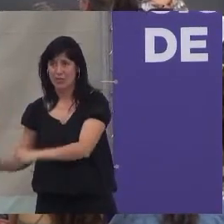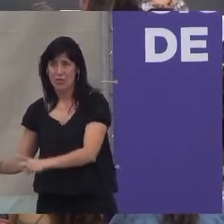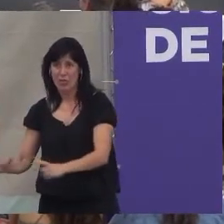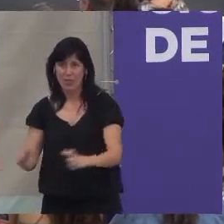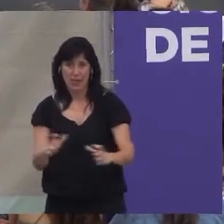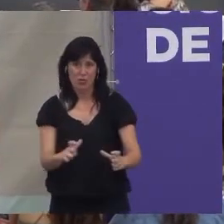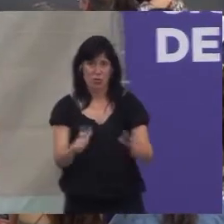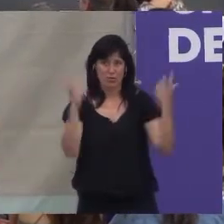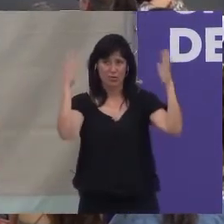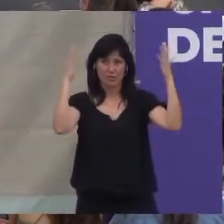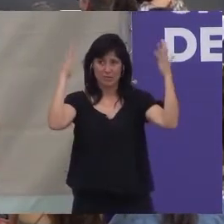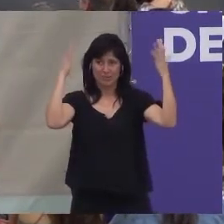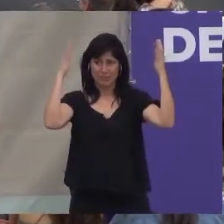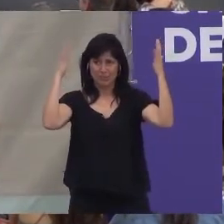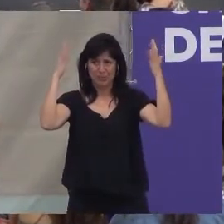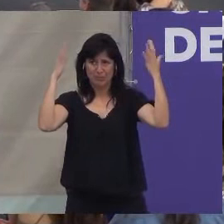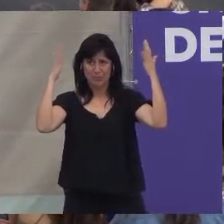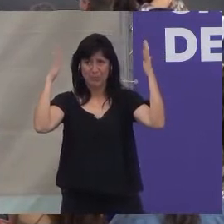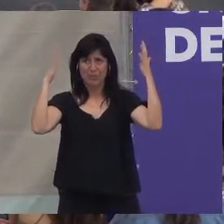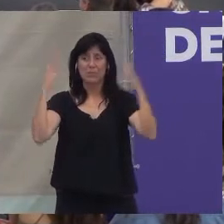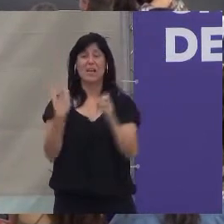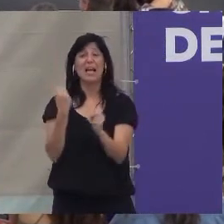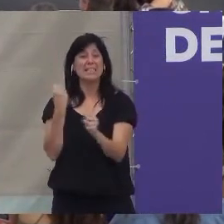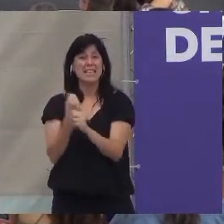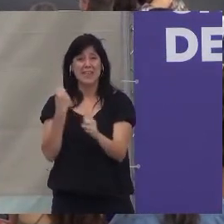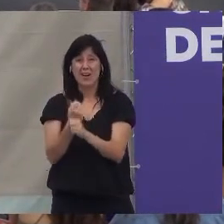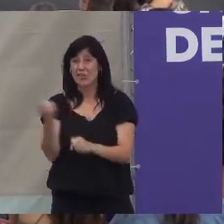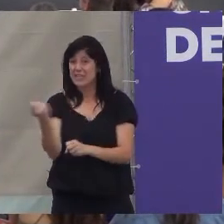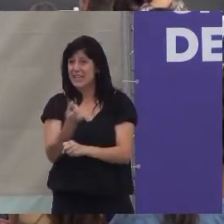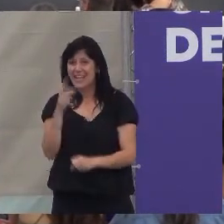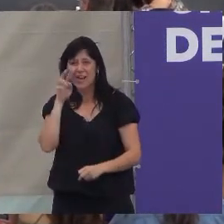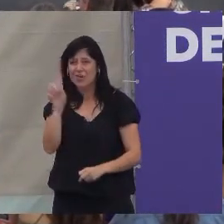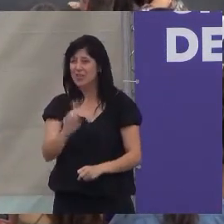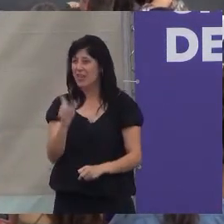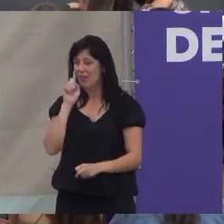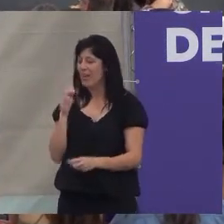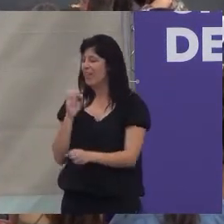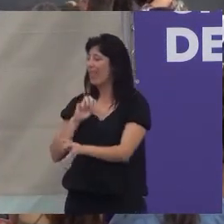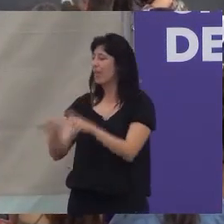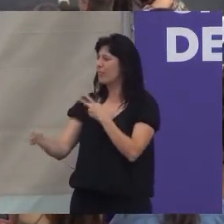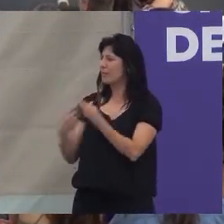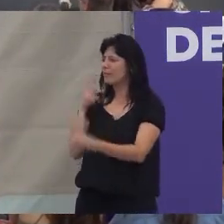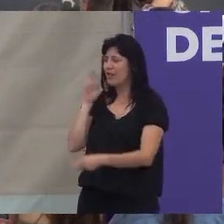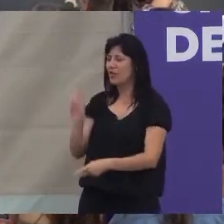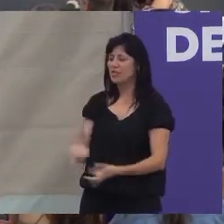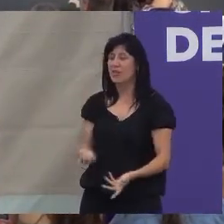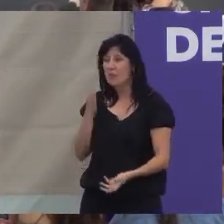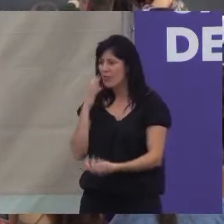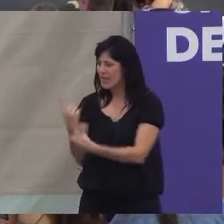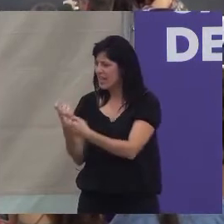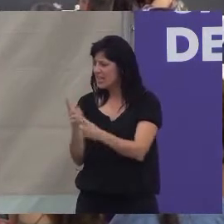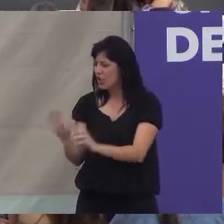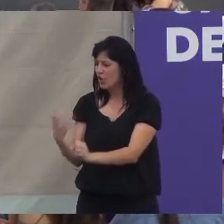Trabajo que muchas veces es invisible, pero tan necesario para que